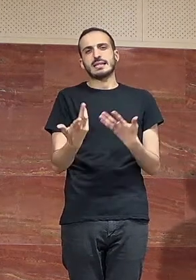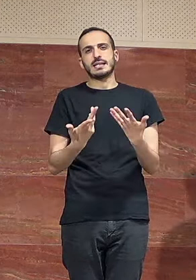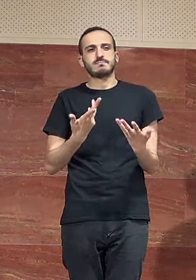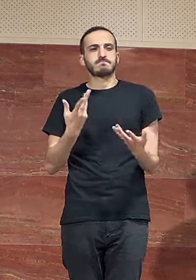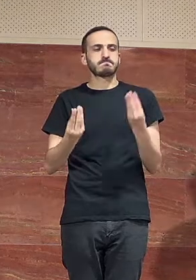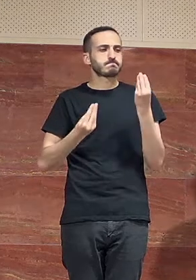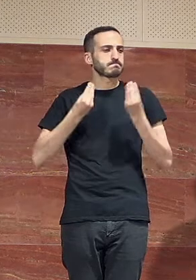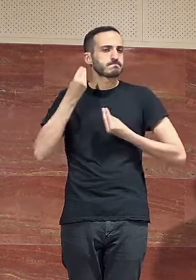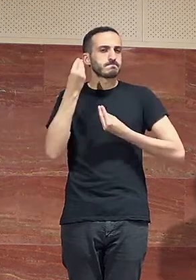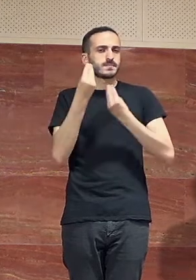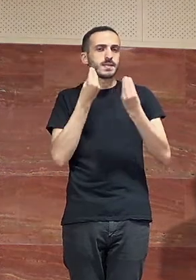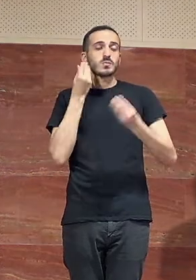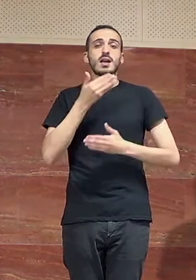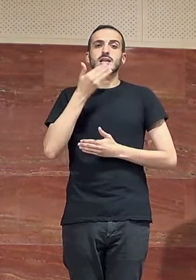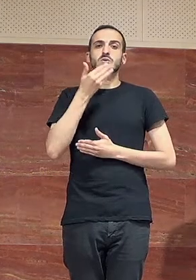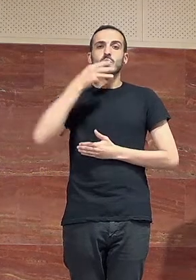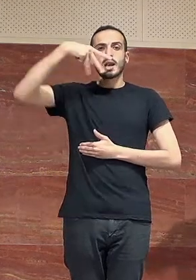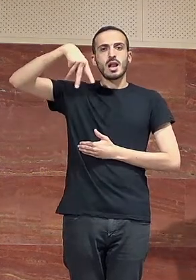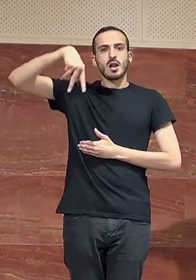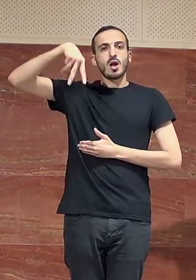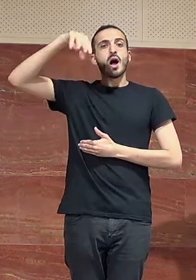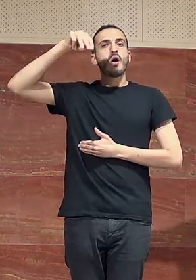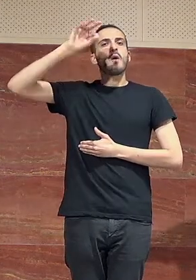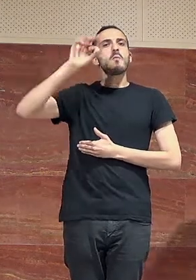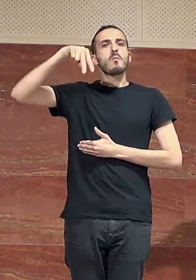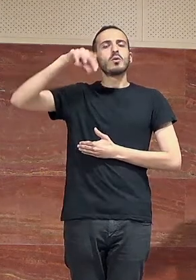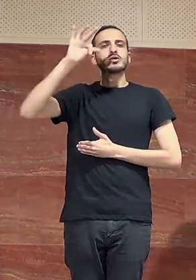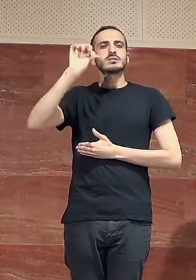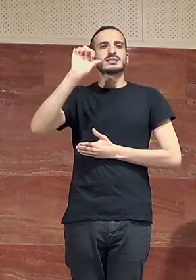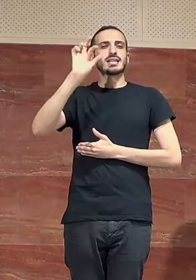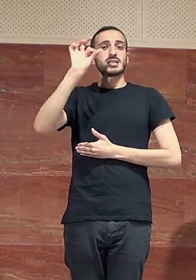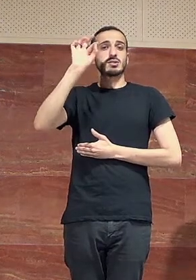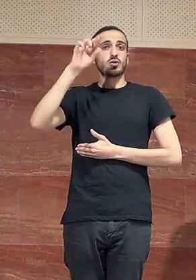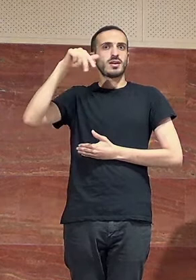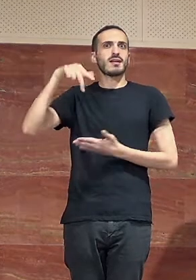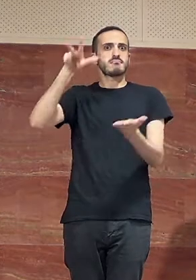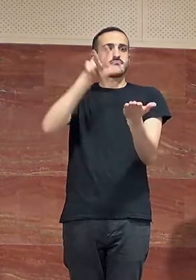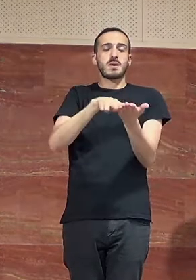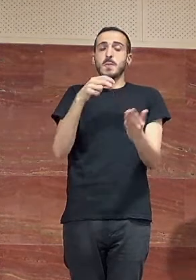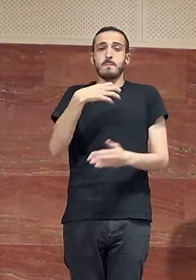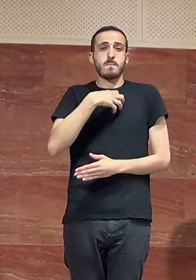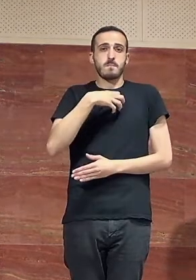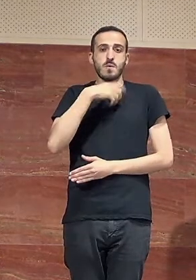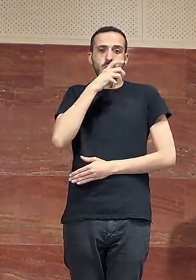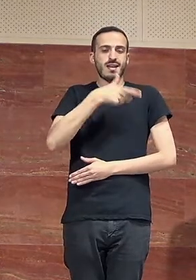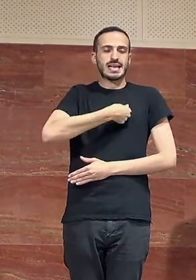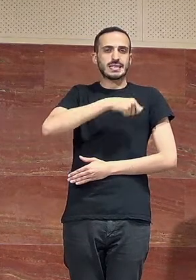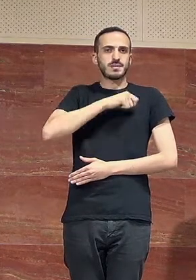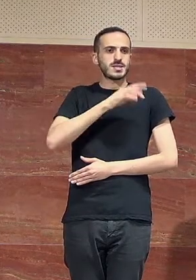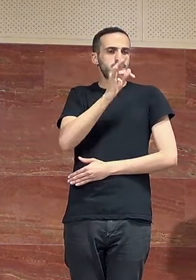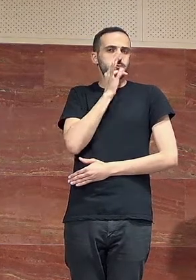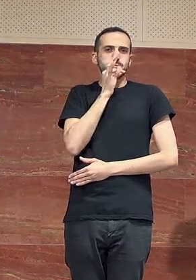pensad, por ejemplo, que una escuela Montessori no se puede homologar en España como tal porque los sistemas no directivos no son homologables todavía. O